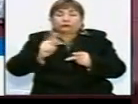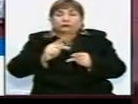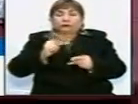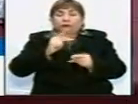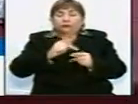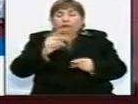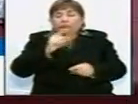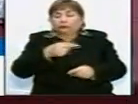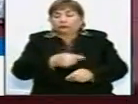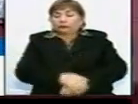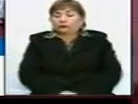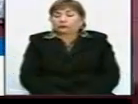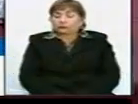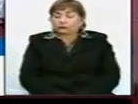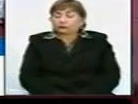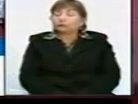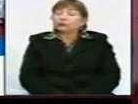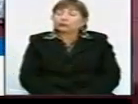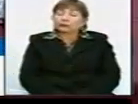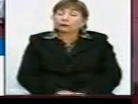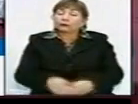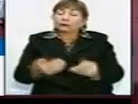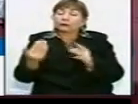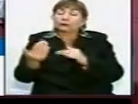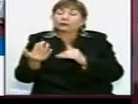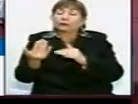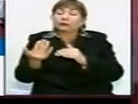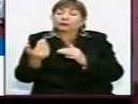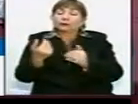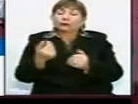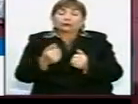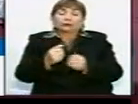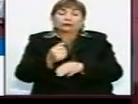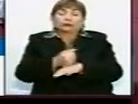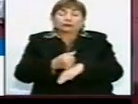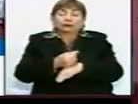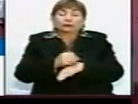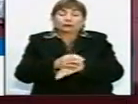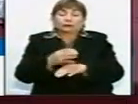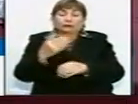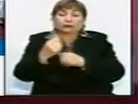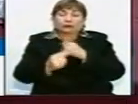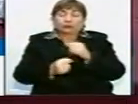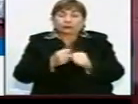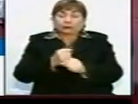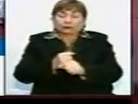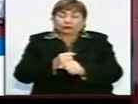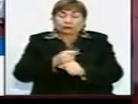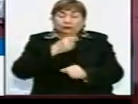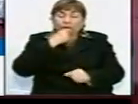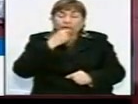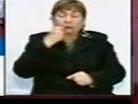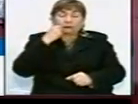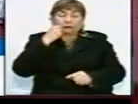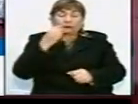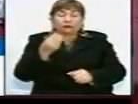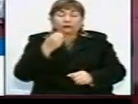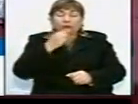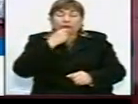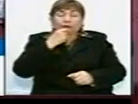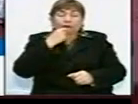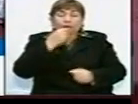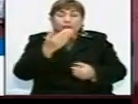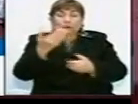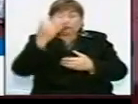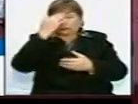medio entonces esperamos como explicaba al señor asesor el próximo año con apoyo de la empresa privada porque empresaria nos